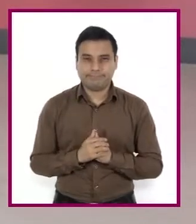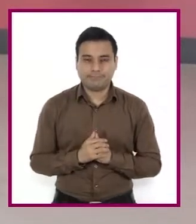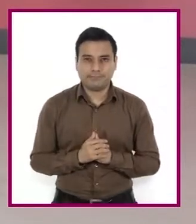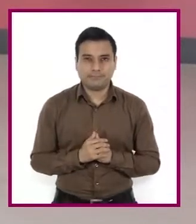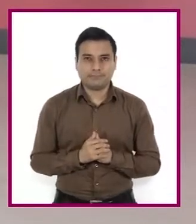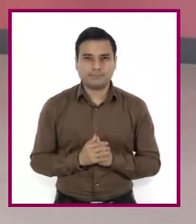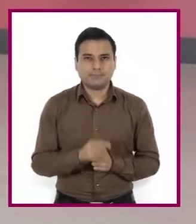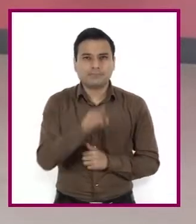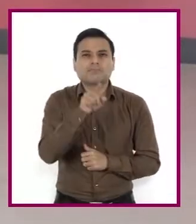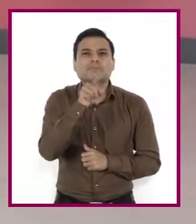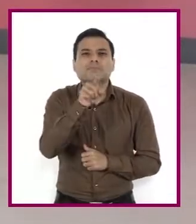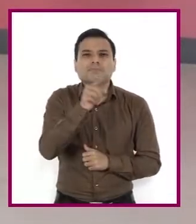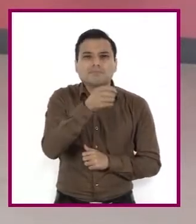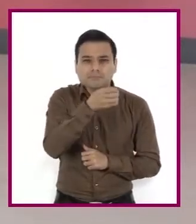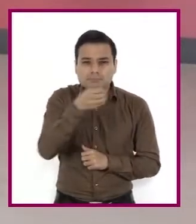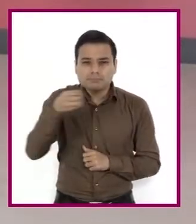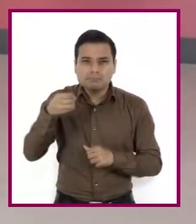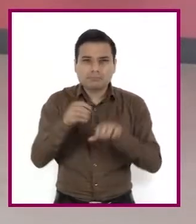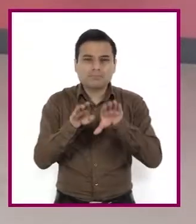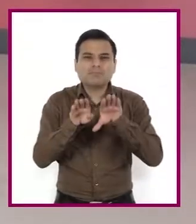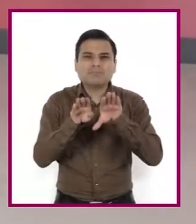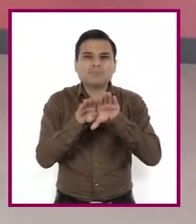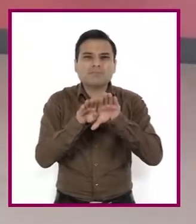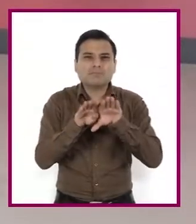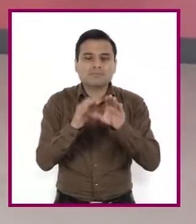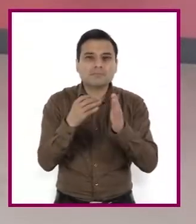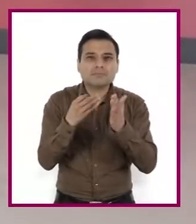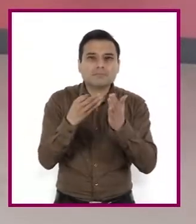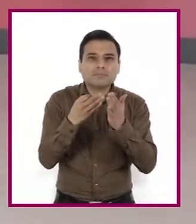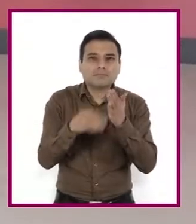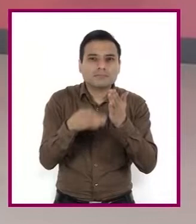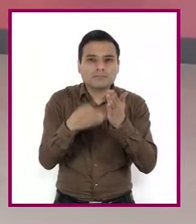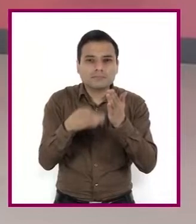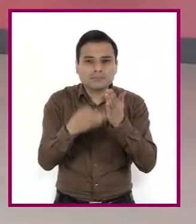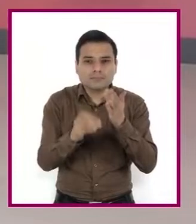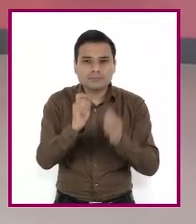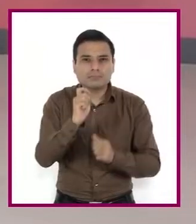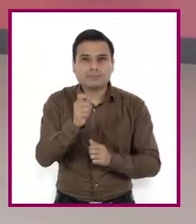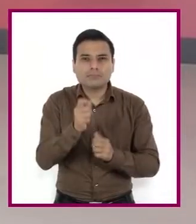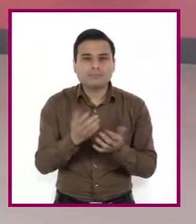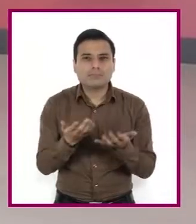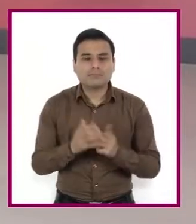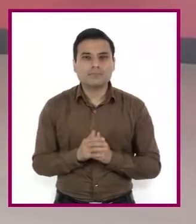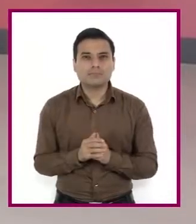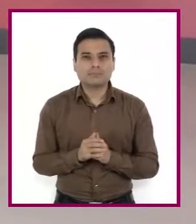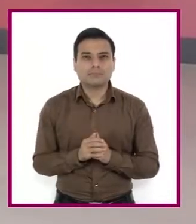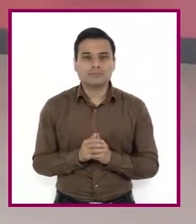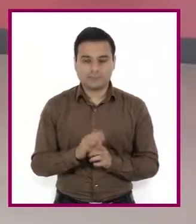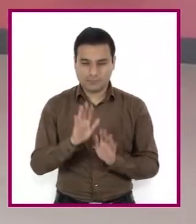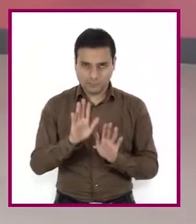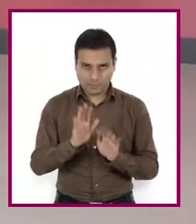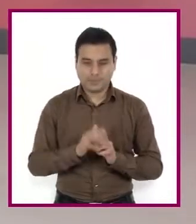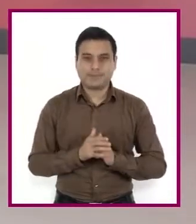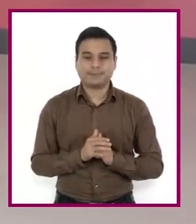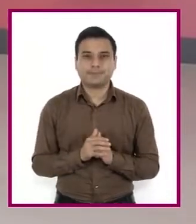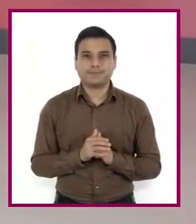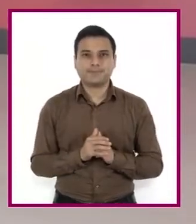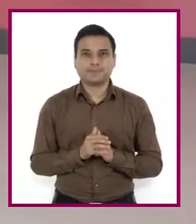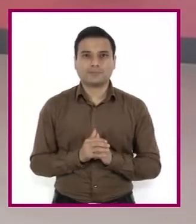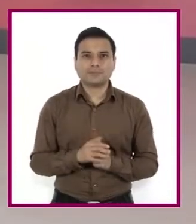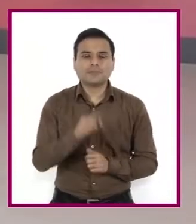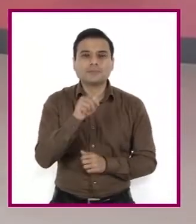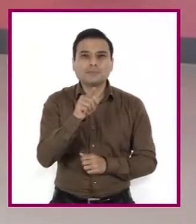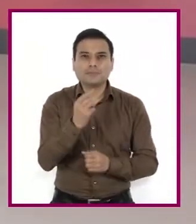acomodado la información o qué creen que le falta para estar más completa? Y, además, ¿en dónde